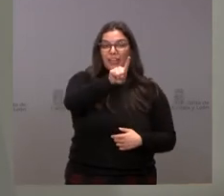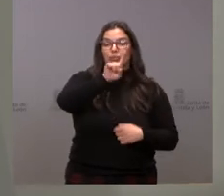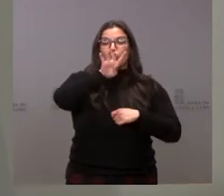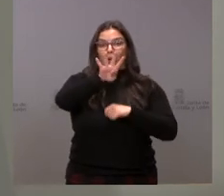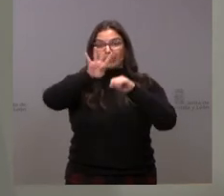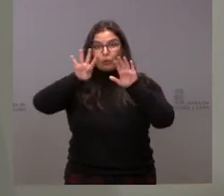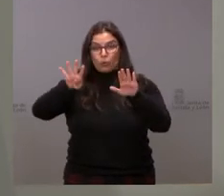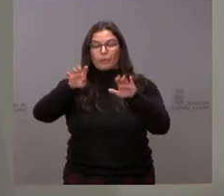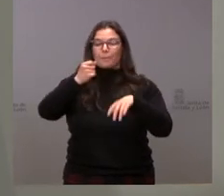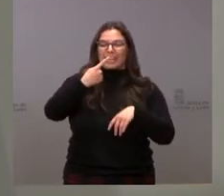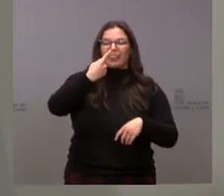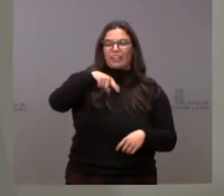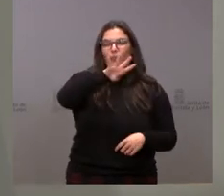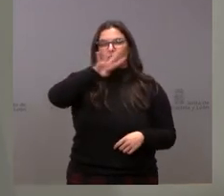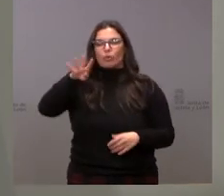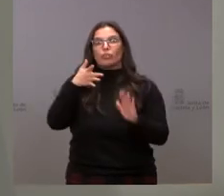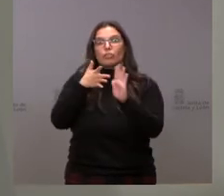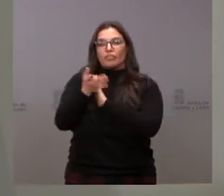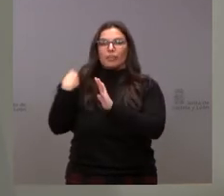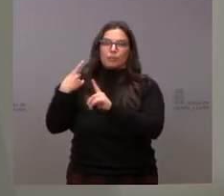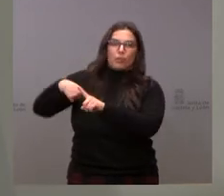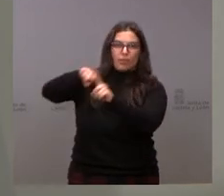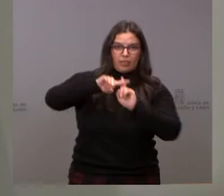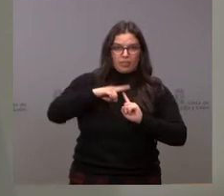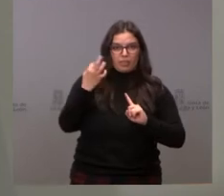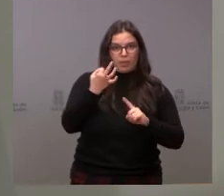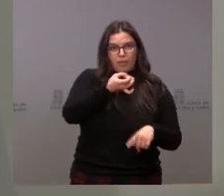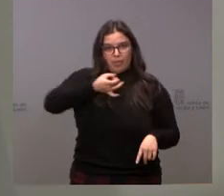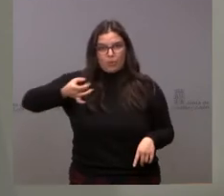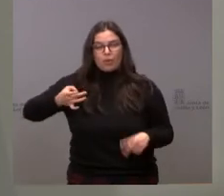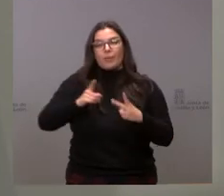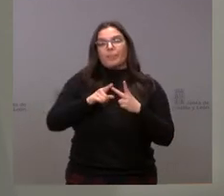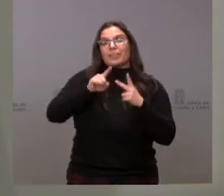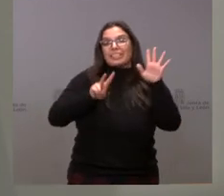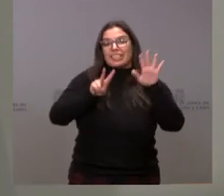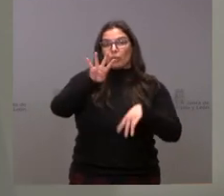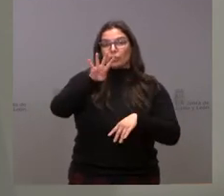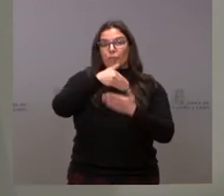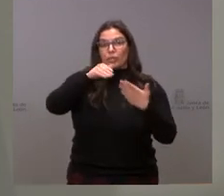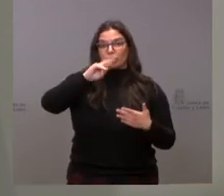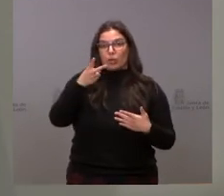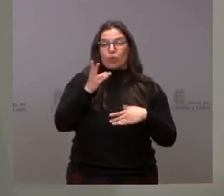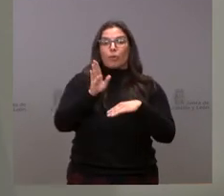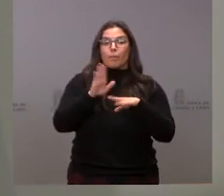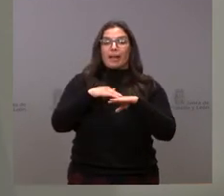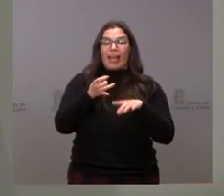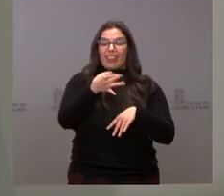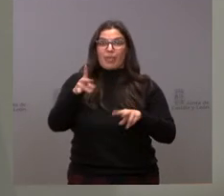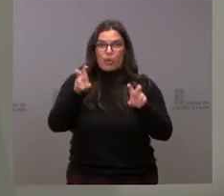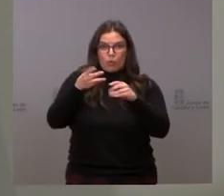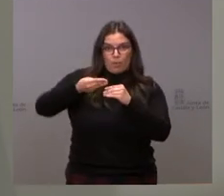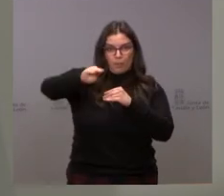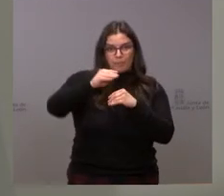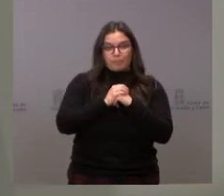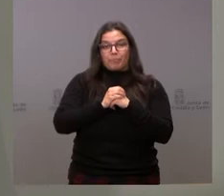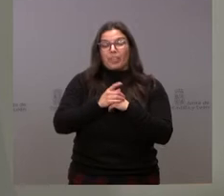reposición de la deuda que tiene que devolverse al ejercicio y 74 millones de euros a nuevo endeudamiento saben